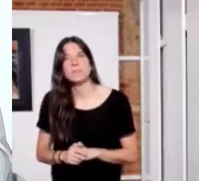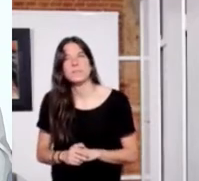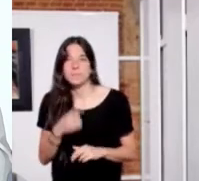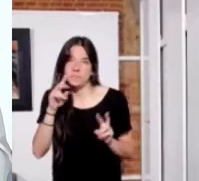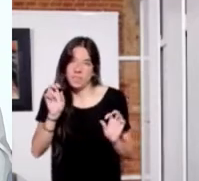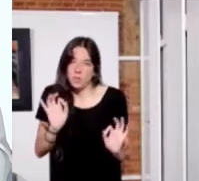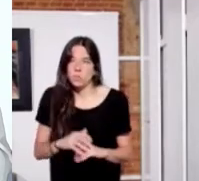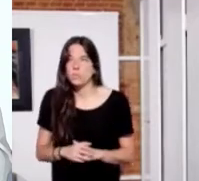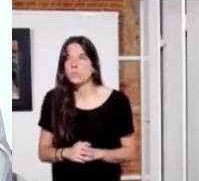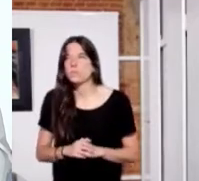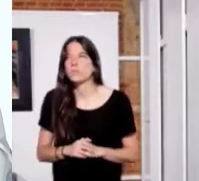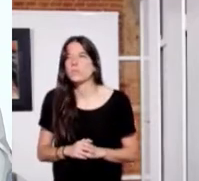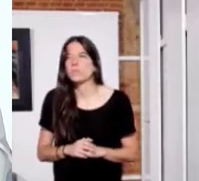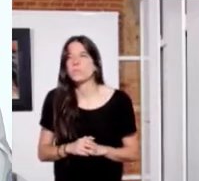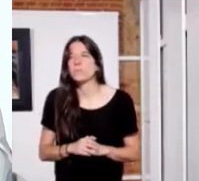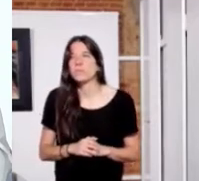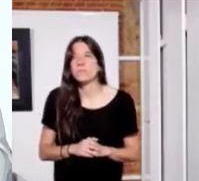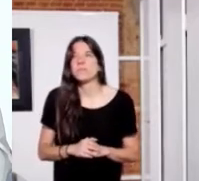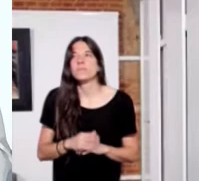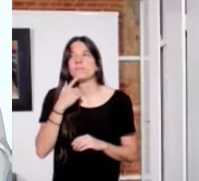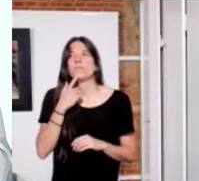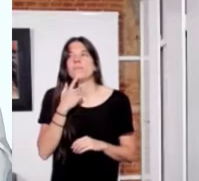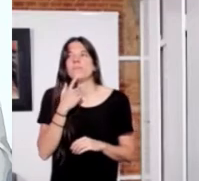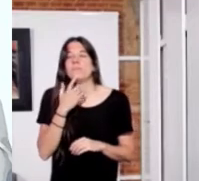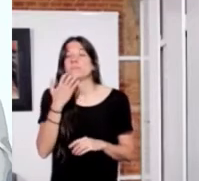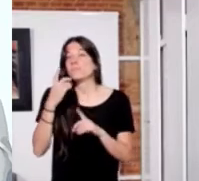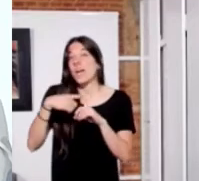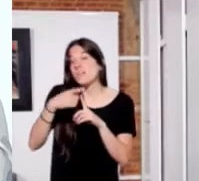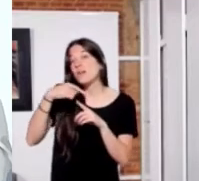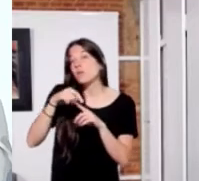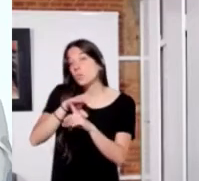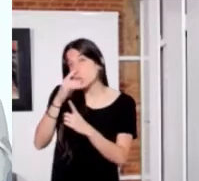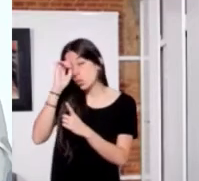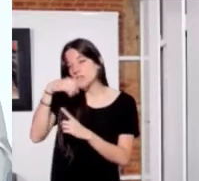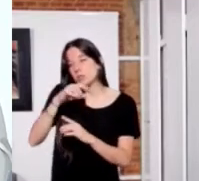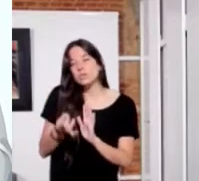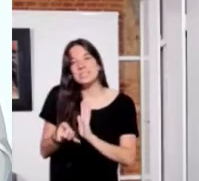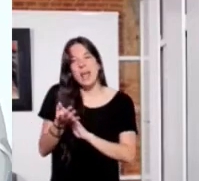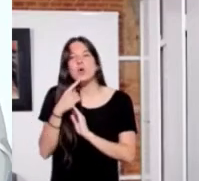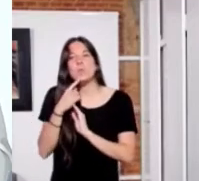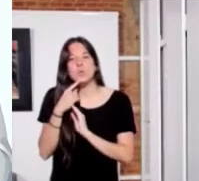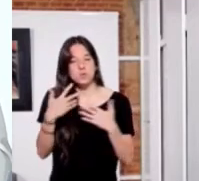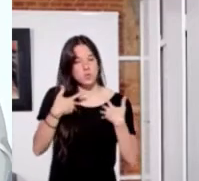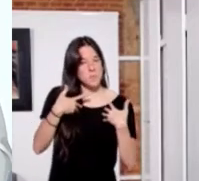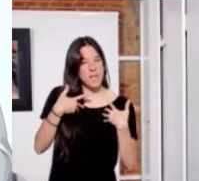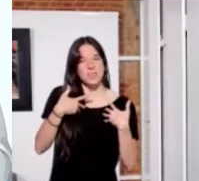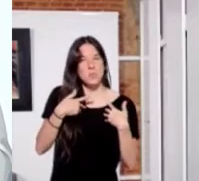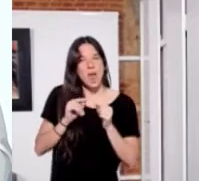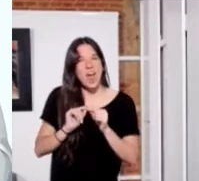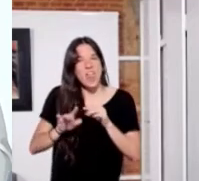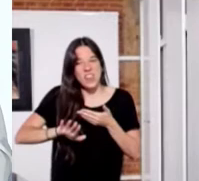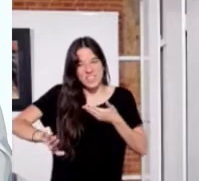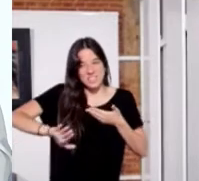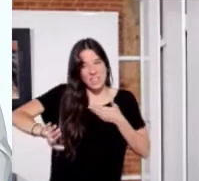En la medida que culturalmente hemos construido una distancia con el sufrimiento, casi todo nos puede